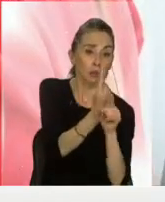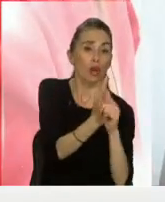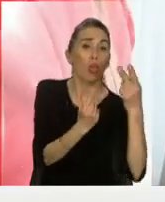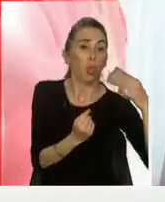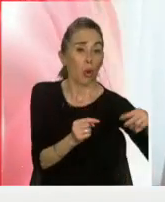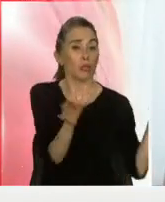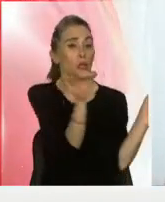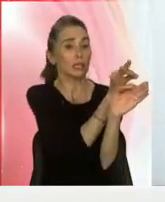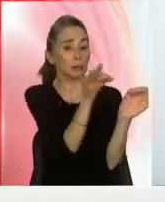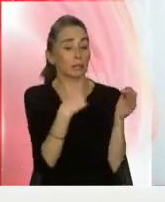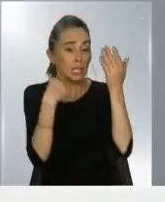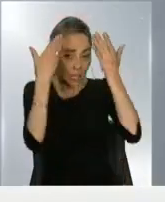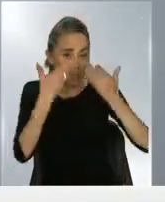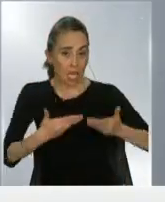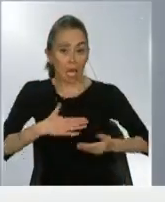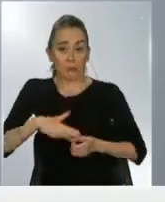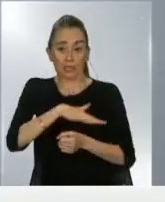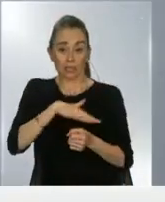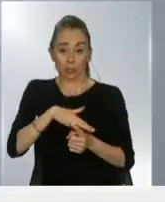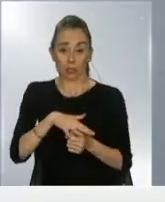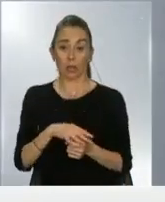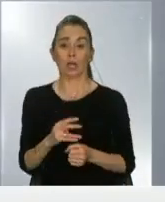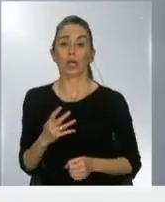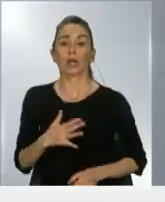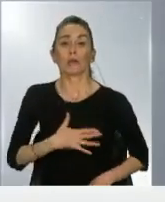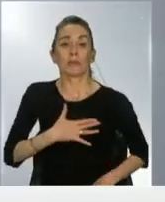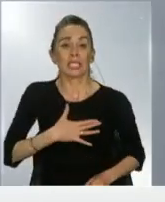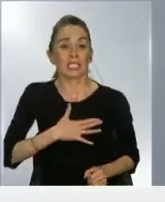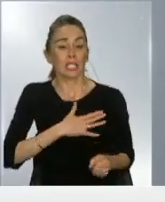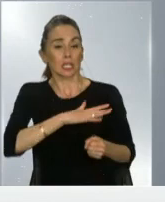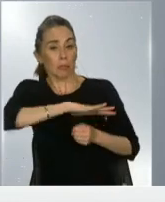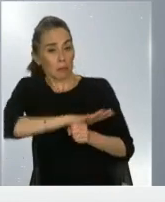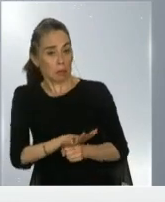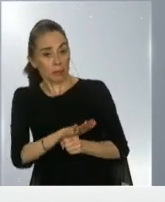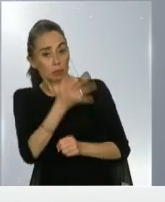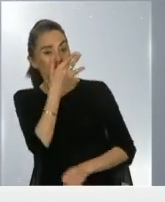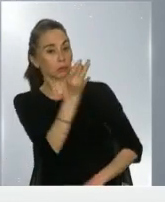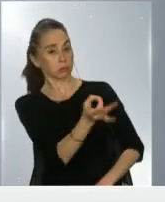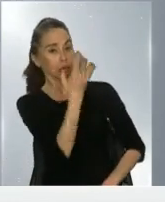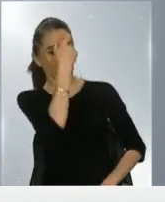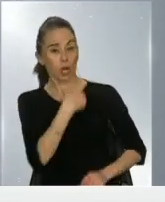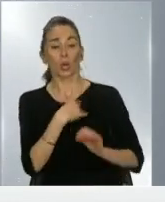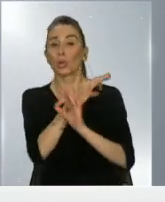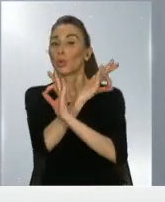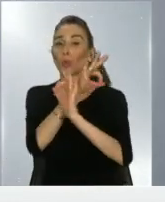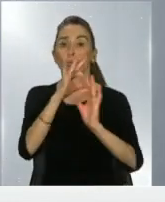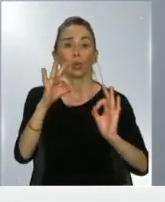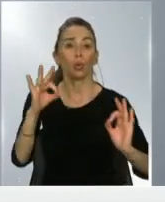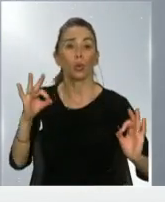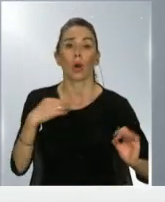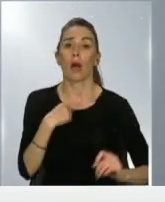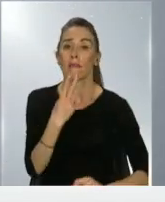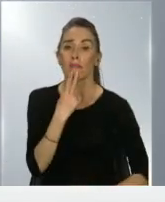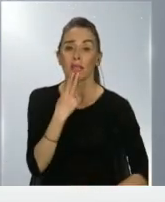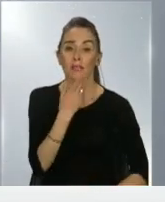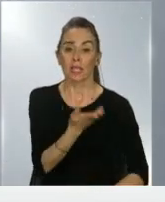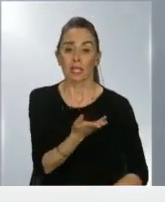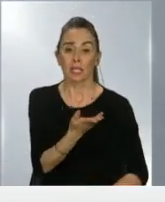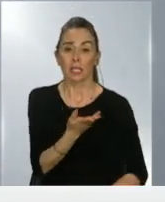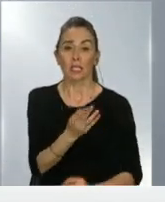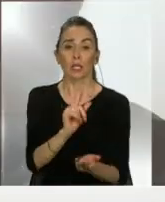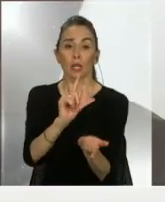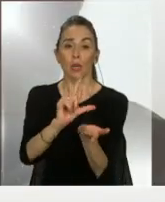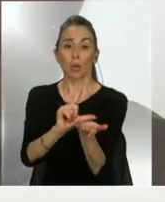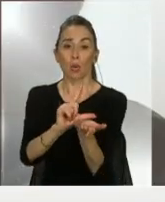y explicarle su situación. Me sentí pisoteado, basureado como persona. Nunca me había pasado así un episodio así en un